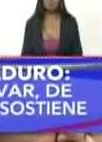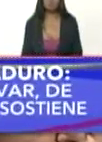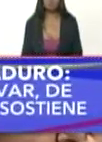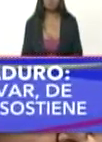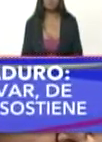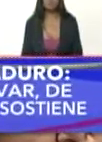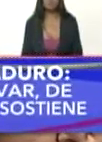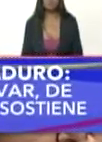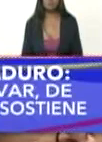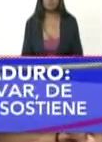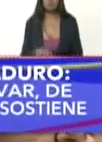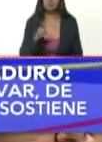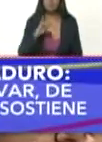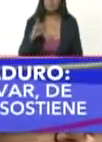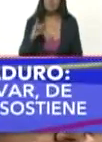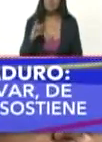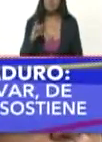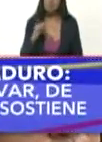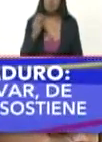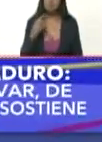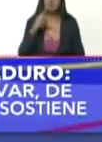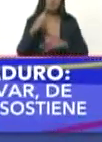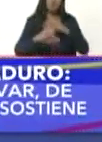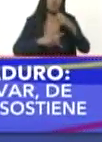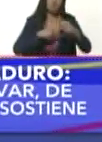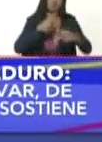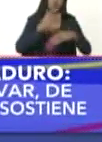Así que fue un proceso